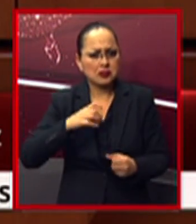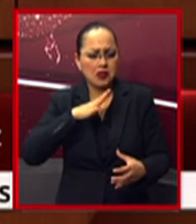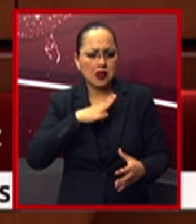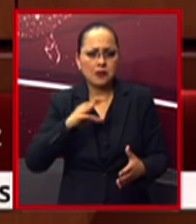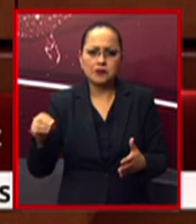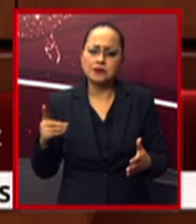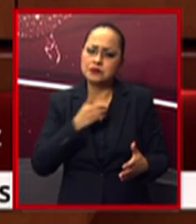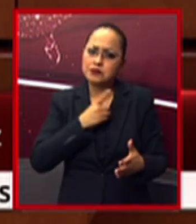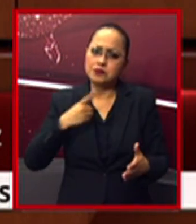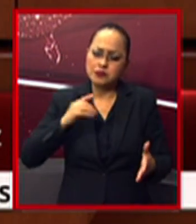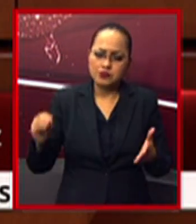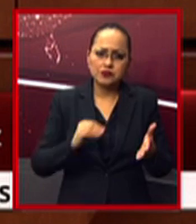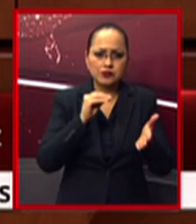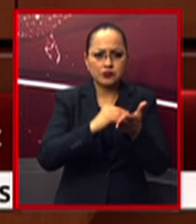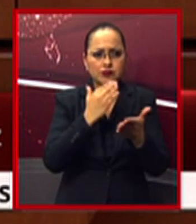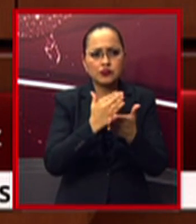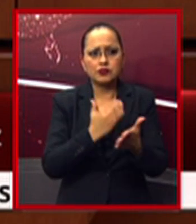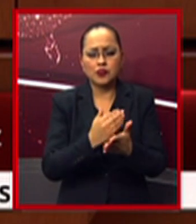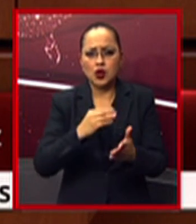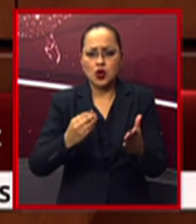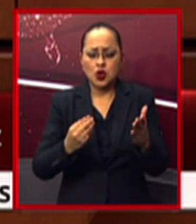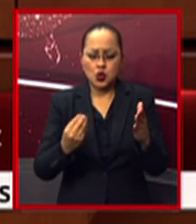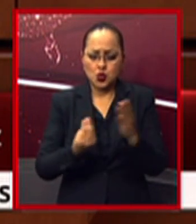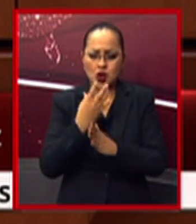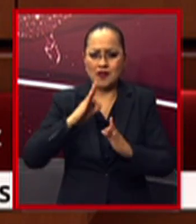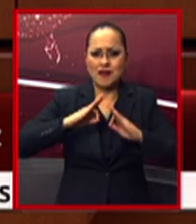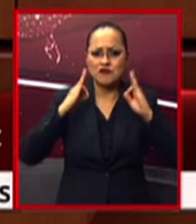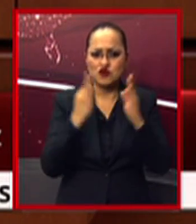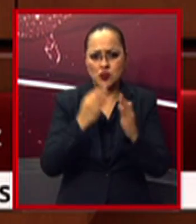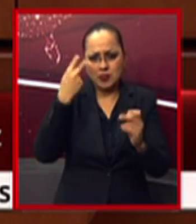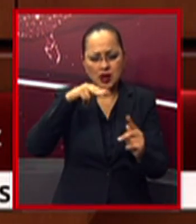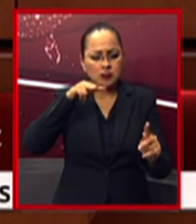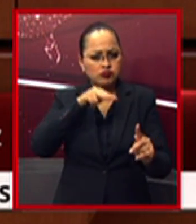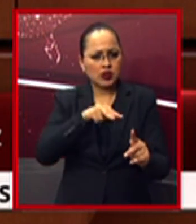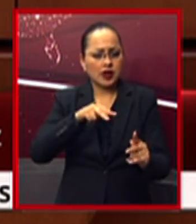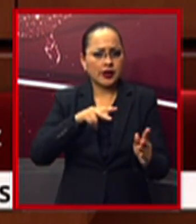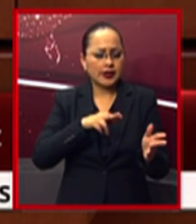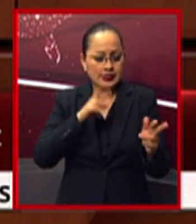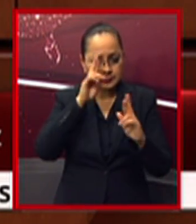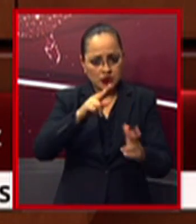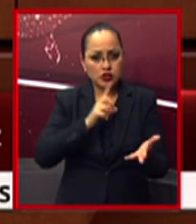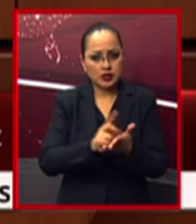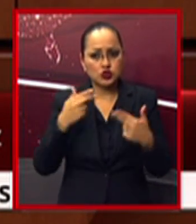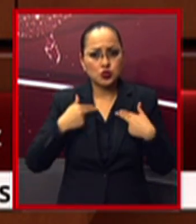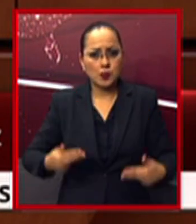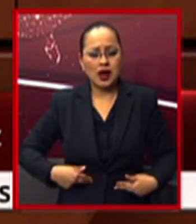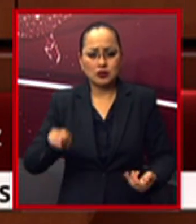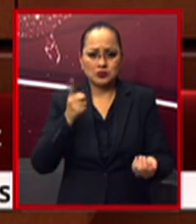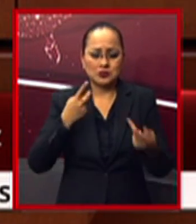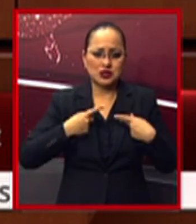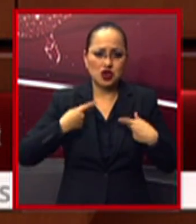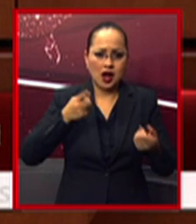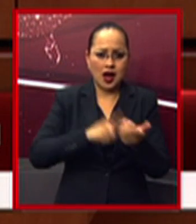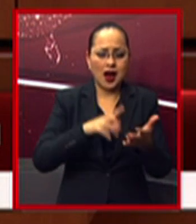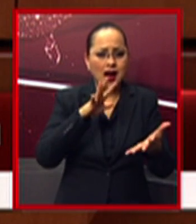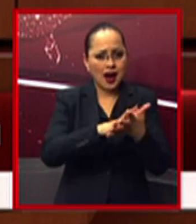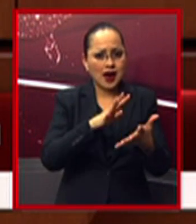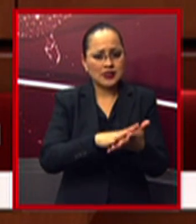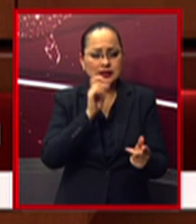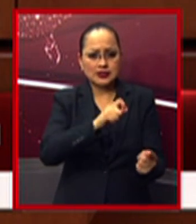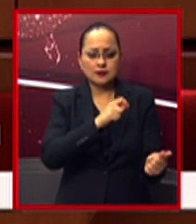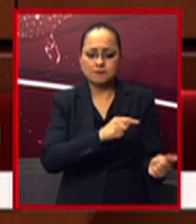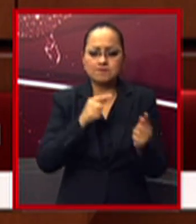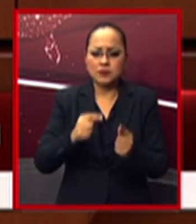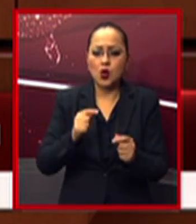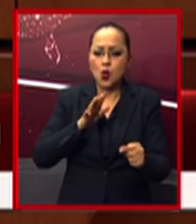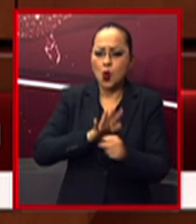articular una concepción holística del respeto a los derechos humanos de las personas privadas de la libertad, que parte de la